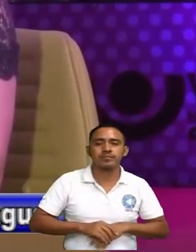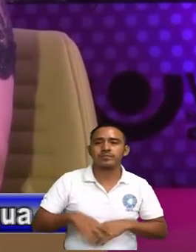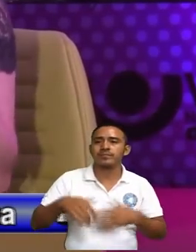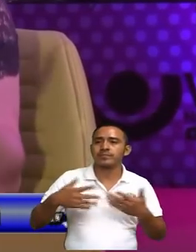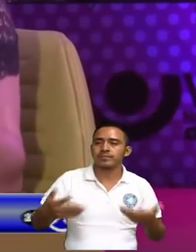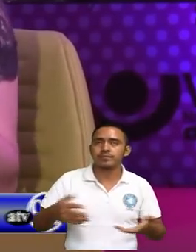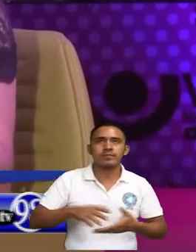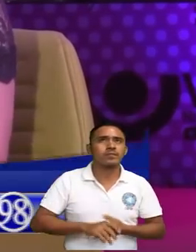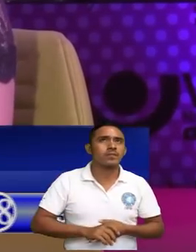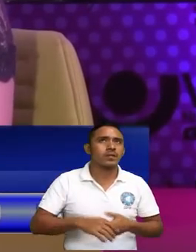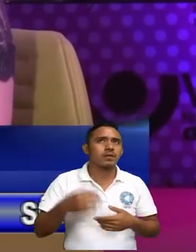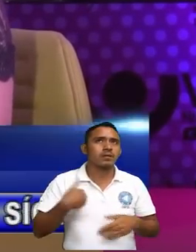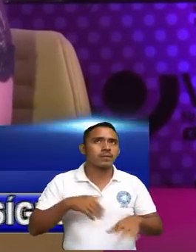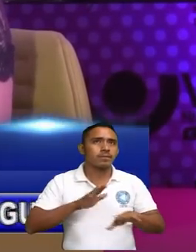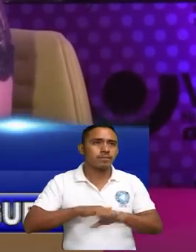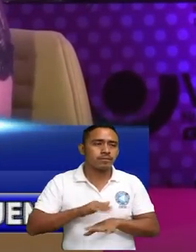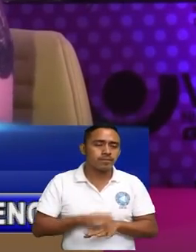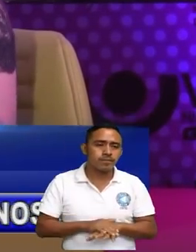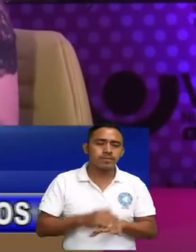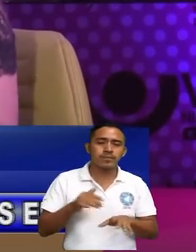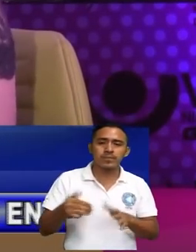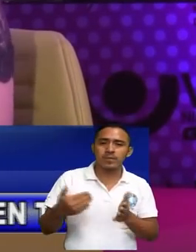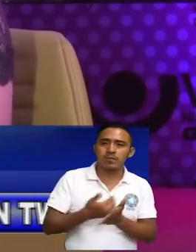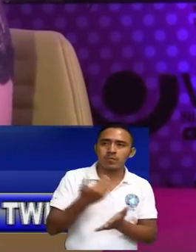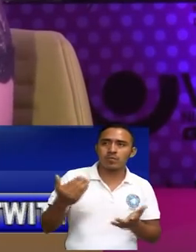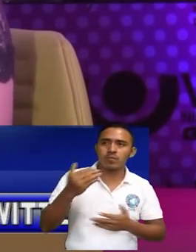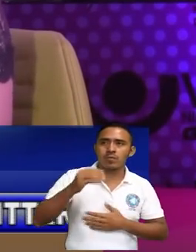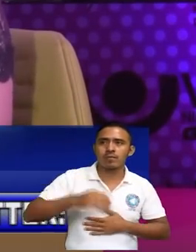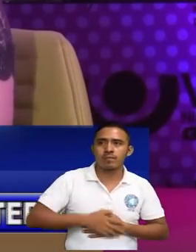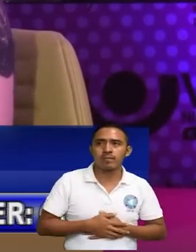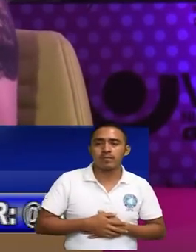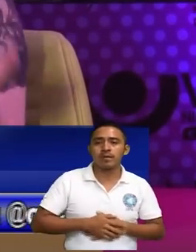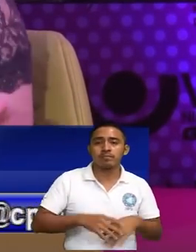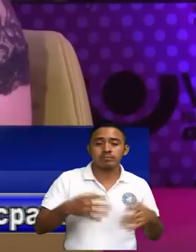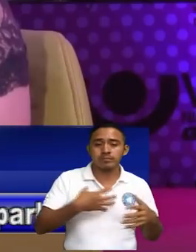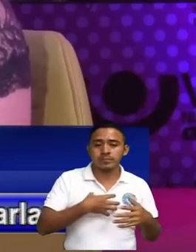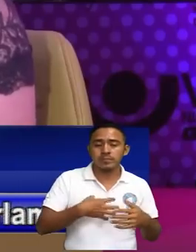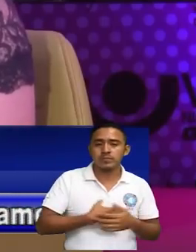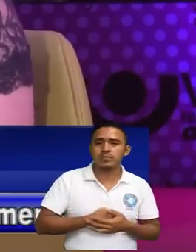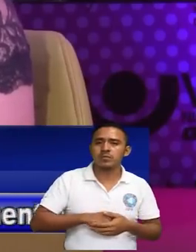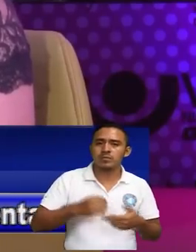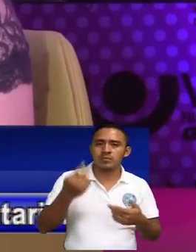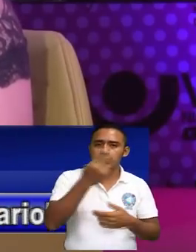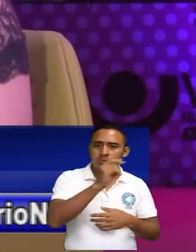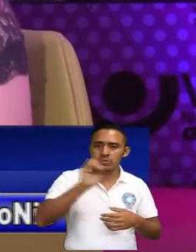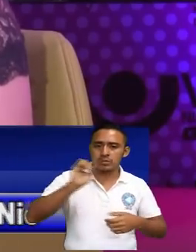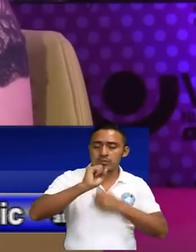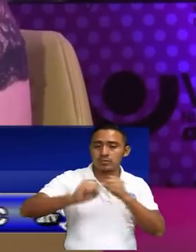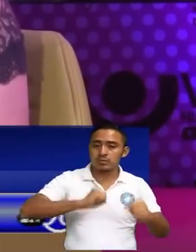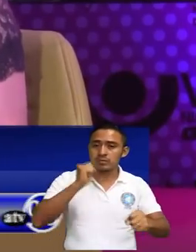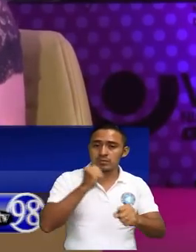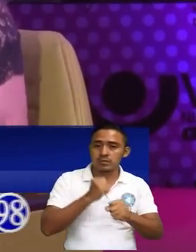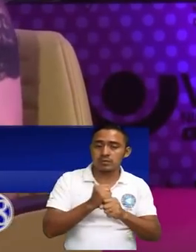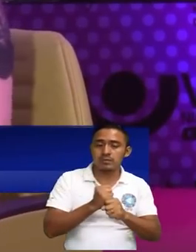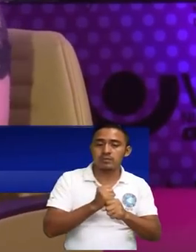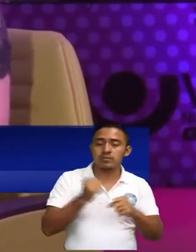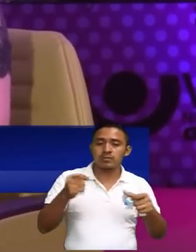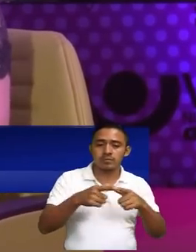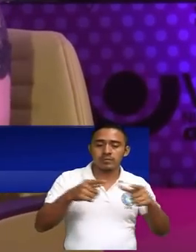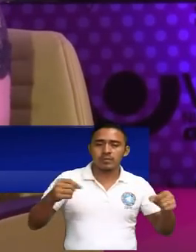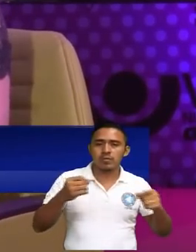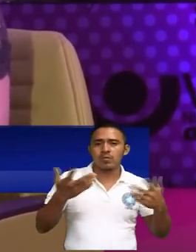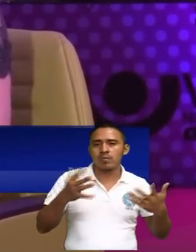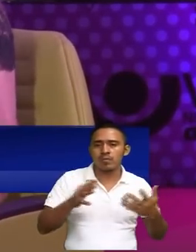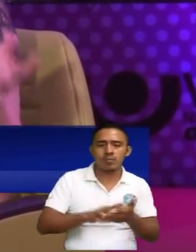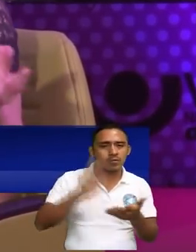Estamos inspirando esta nueva campaña de Nicaragua Diseña en el Bicentenario de Managua. Es un homenaje a los 200